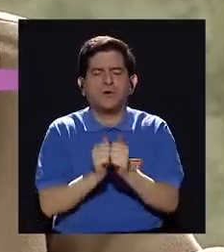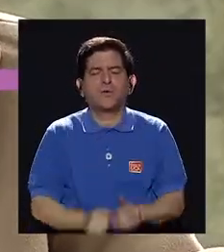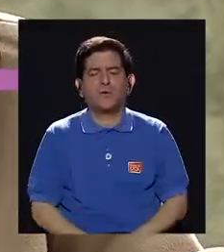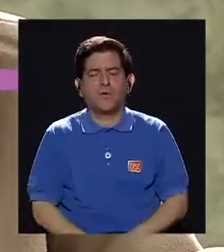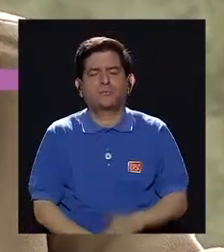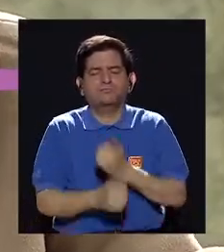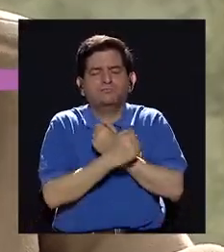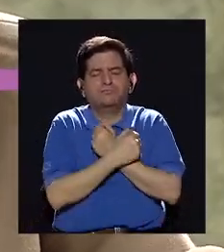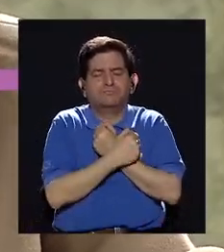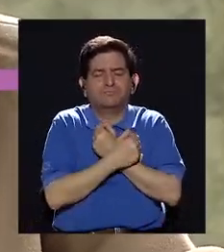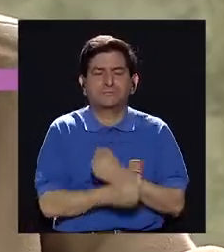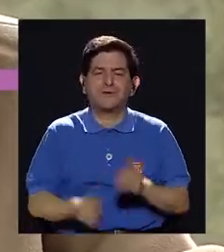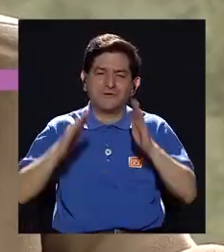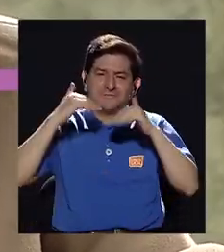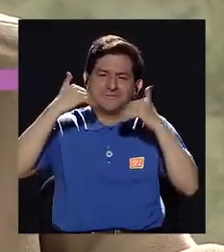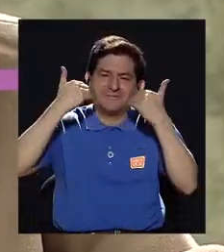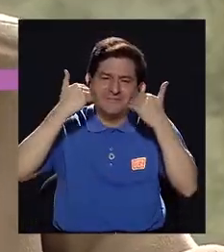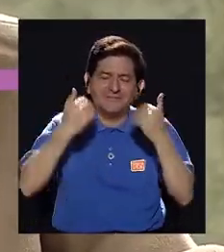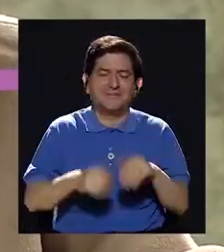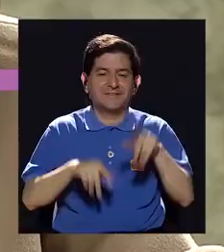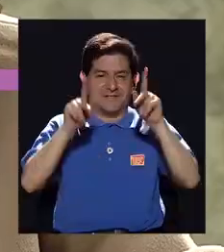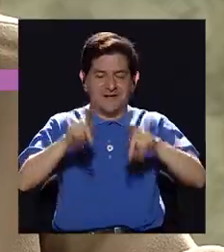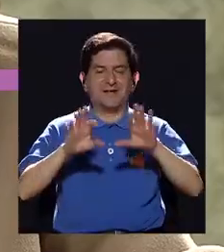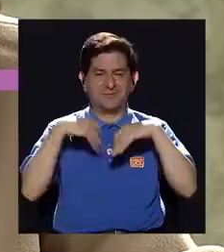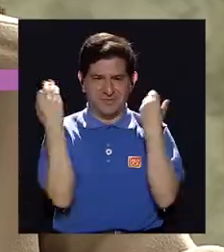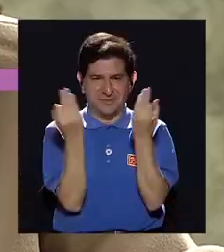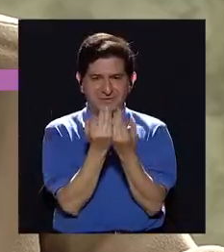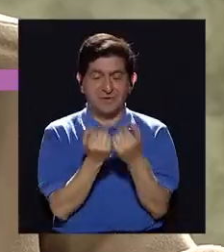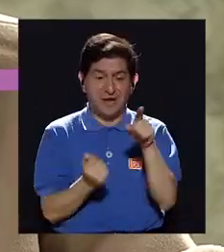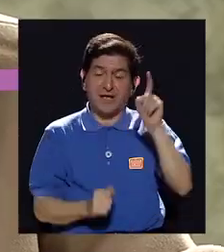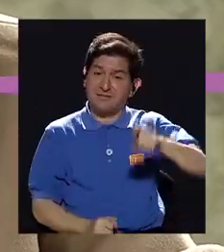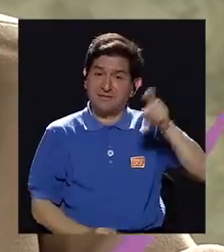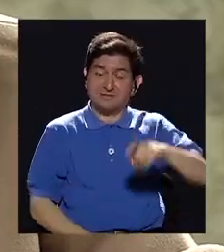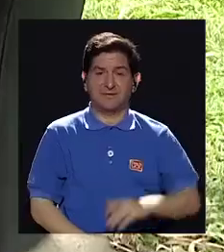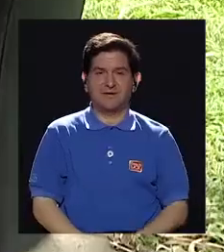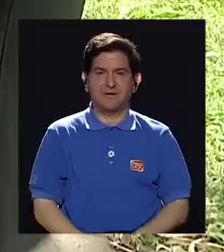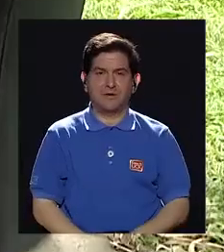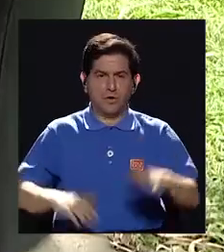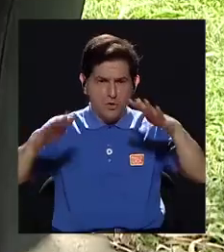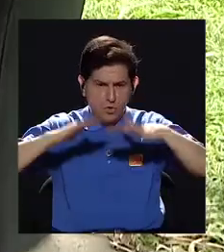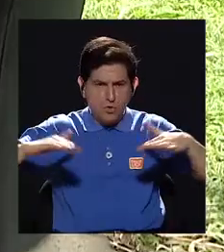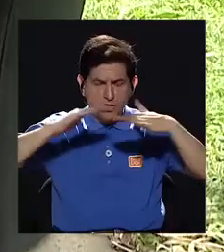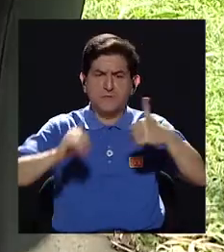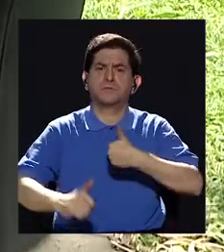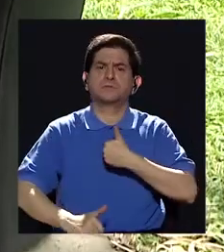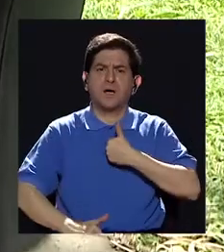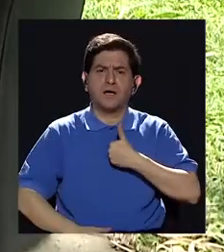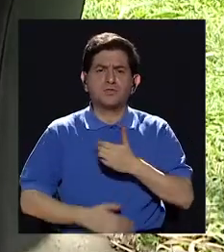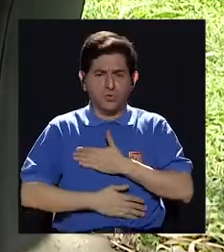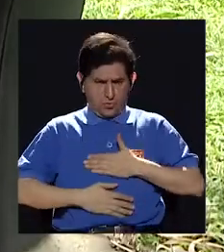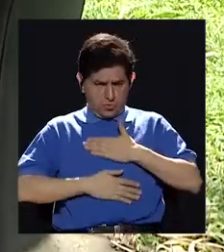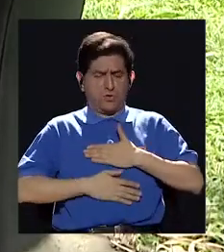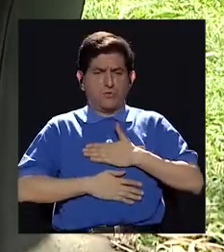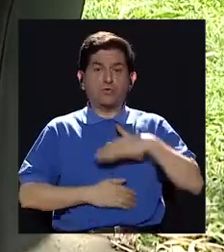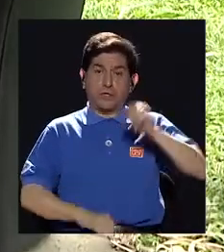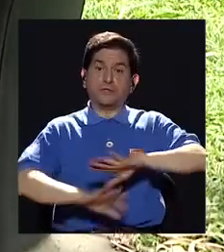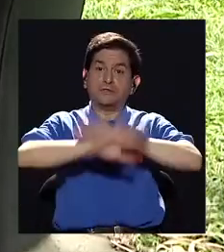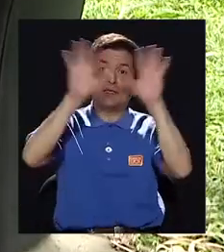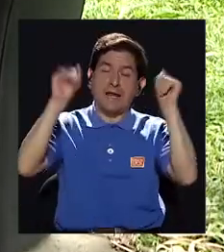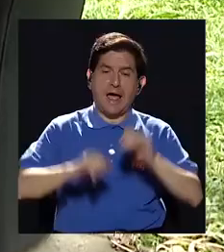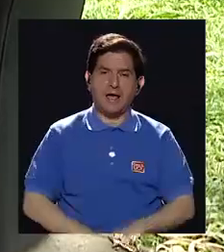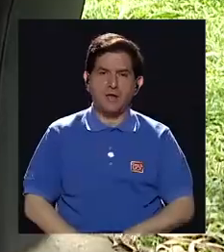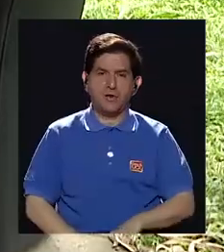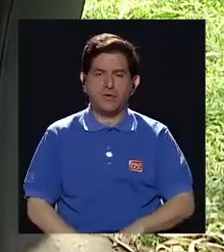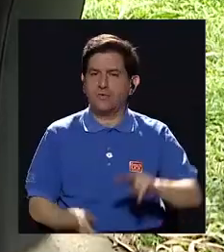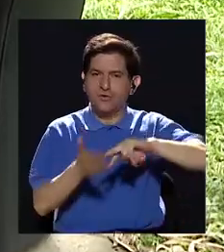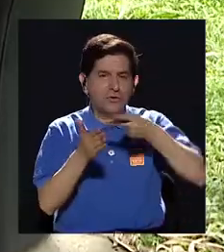cariño, dándole una sonrisa a su familiar, que es básico. Y espacios para él, de esparcimiento, ¿verdad? Claro. Que